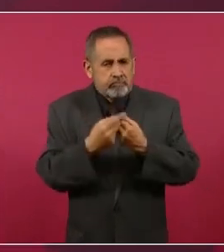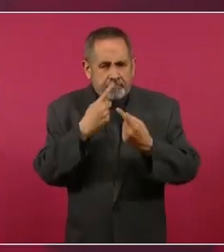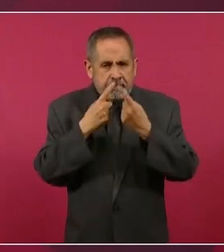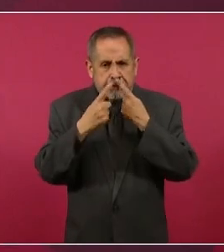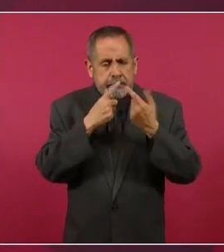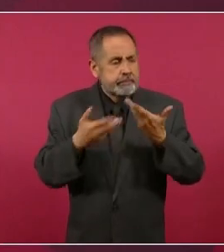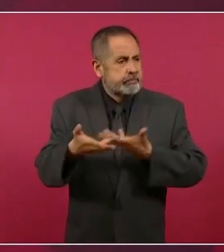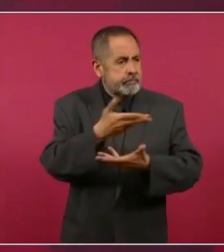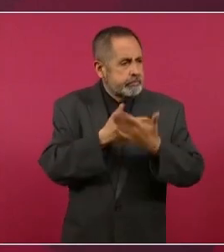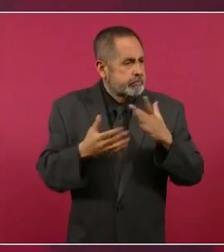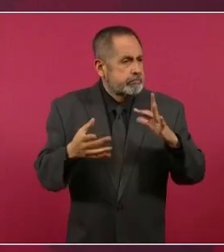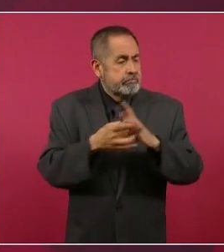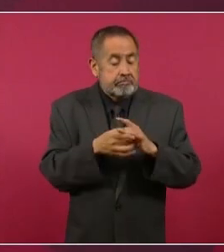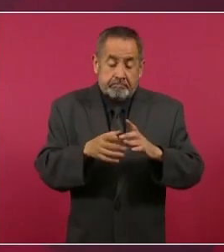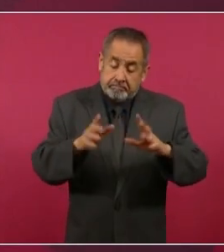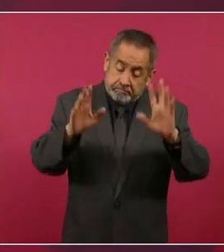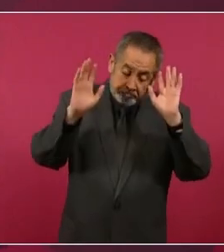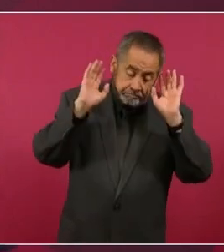atenderlos, ¿no?,